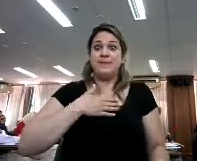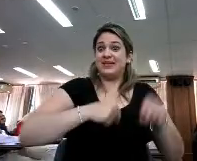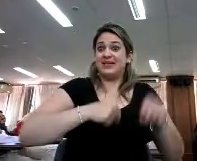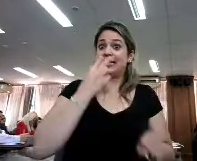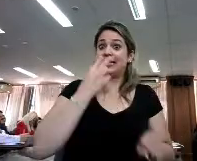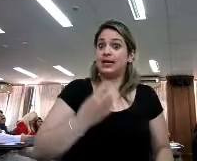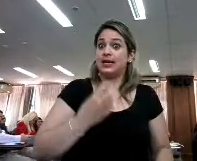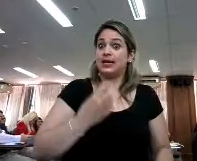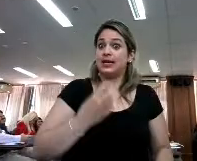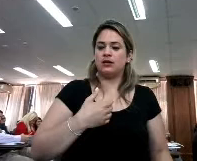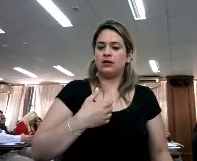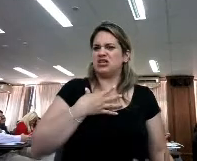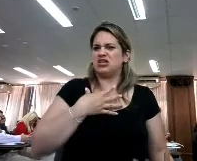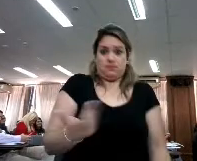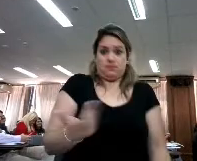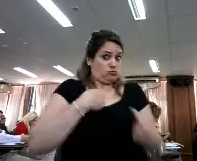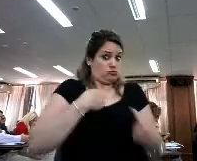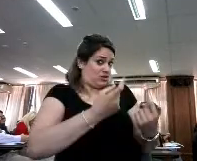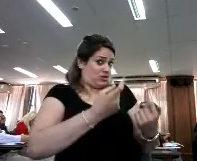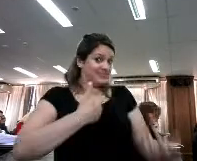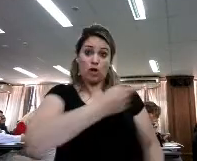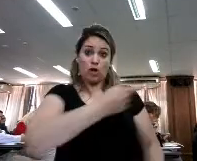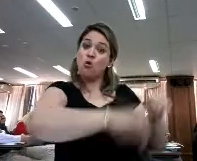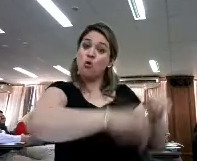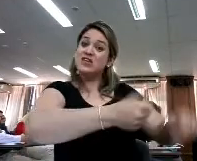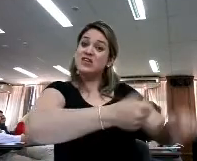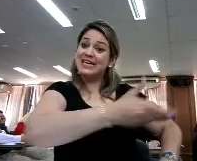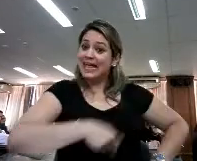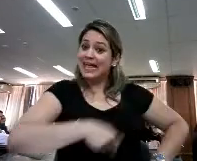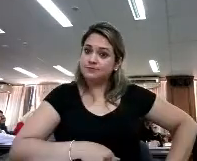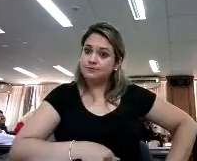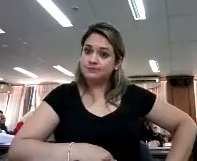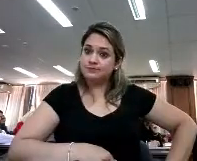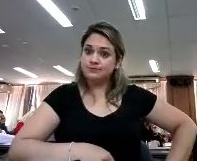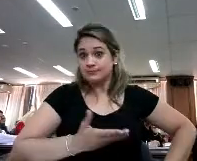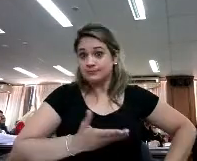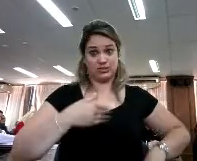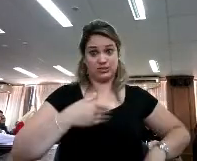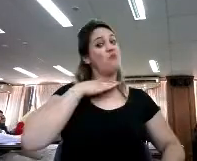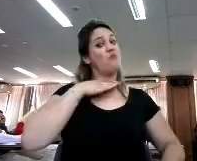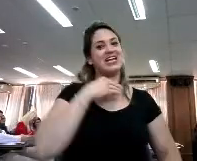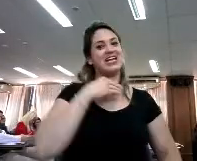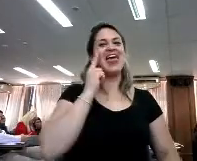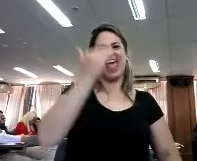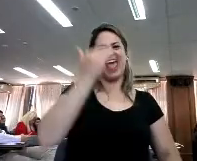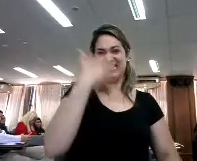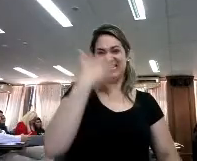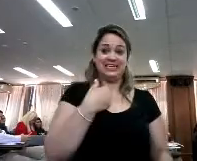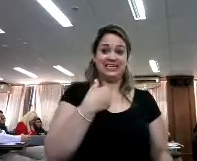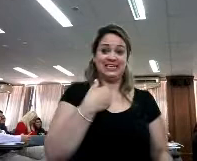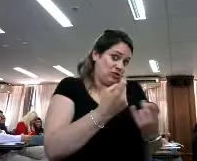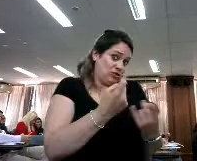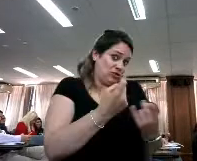¿Pero y por qué? Si yo la necesito. Yo voy a estar en México solo 15 días, yo la